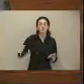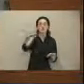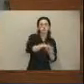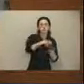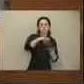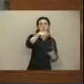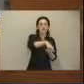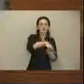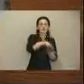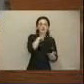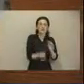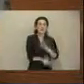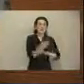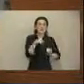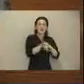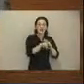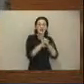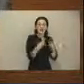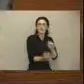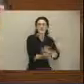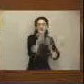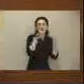los recursos necesarios.